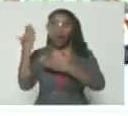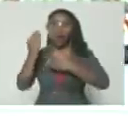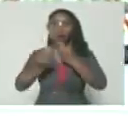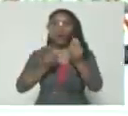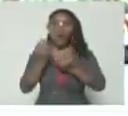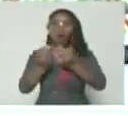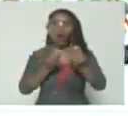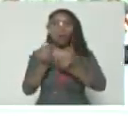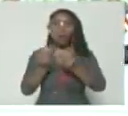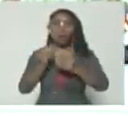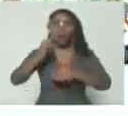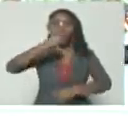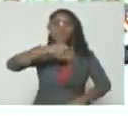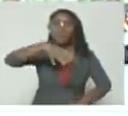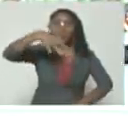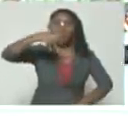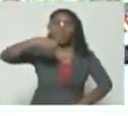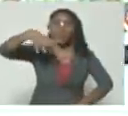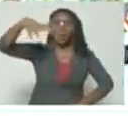del pulpo